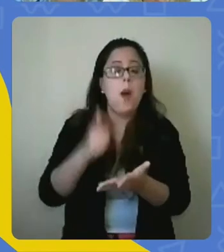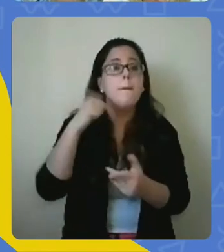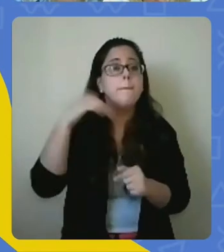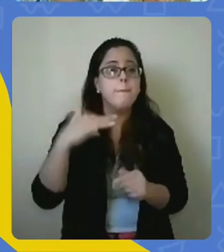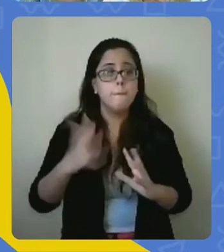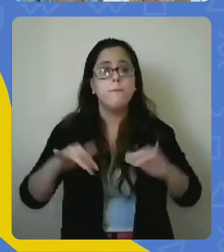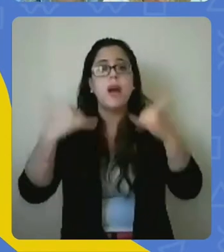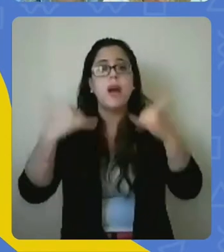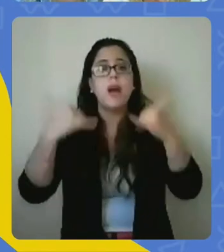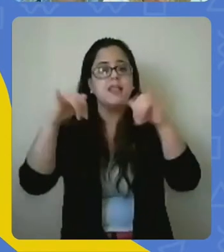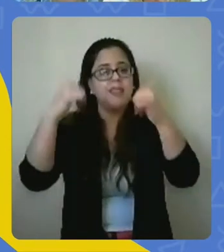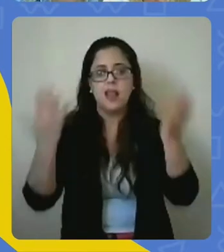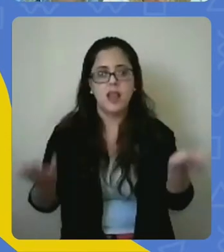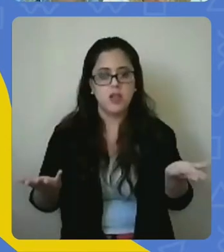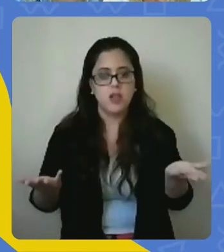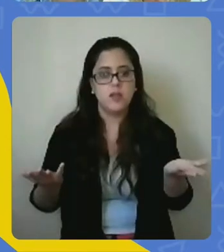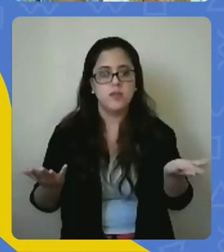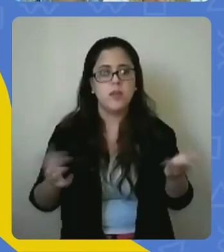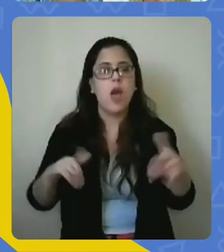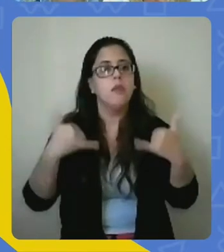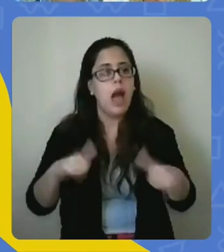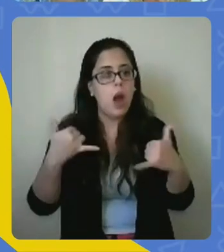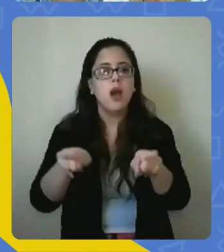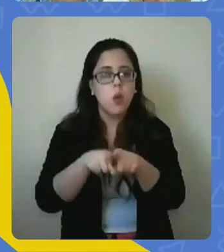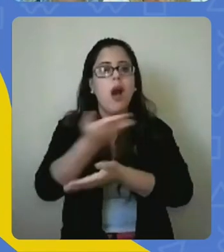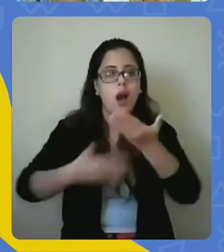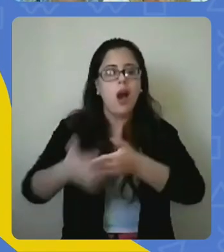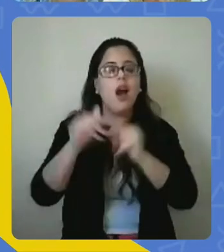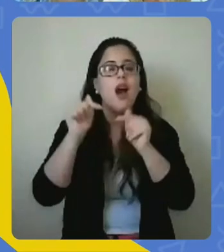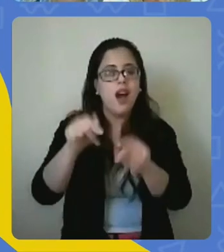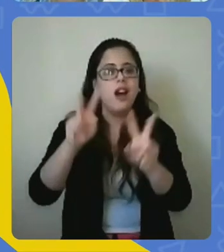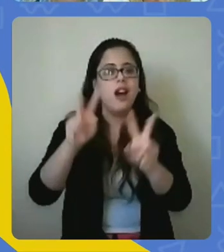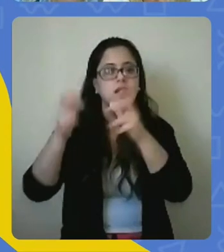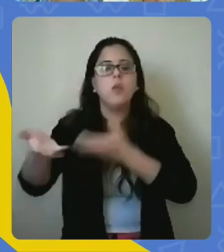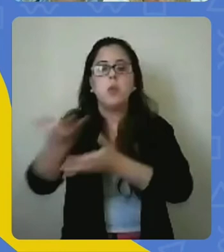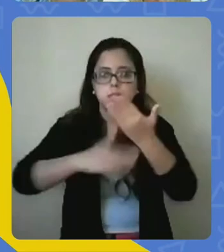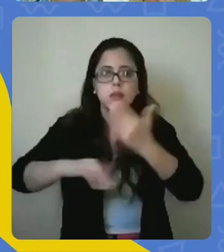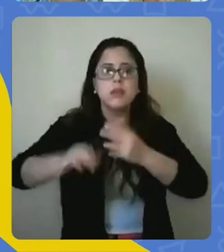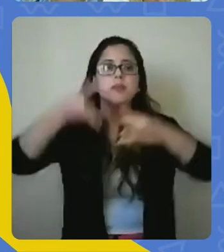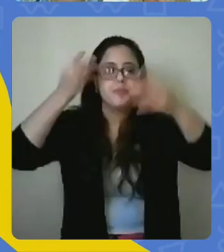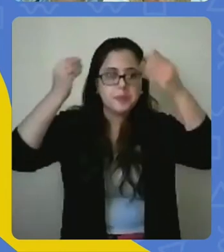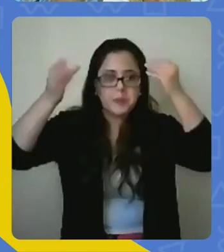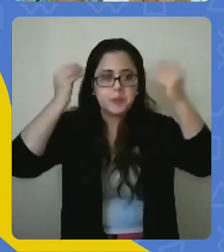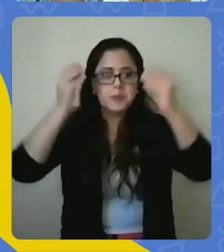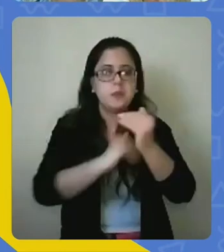juguemos, que sea para compartir. Esa es la gracia, compartir y aprender al mismo tiempo.